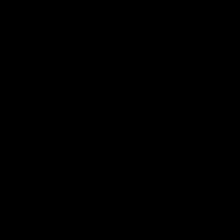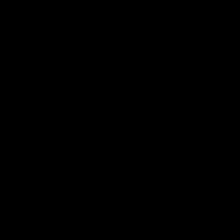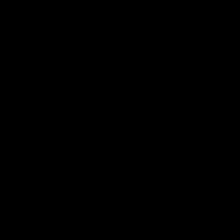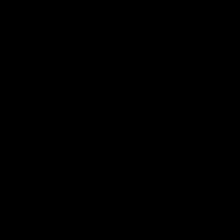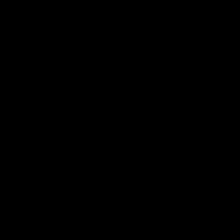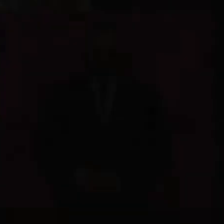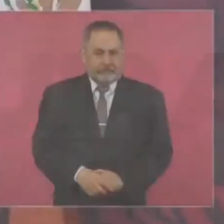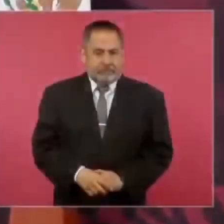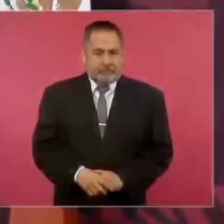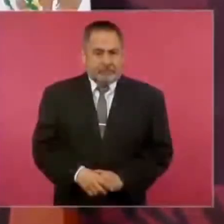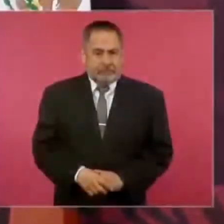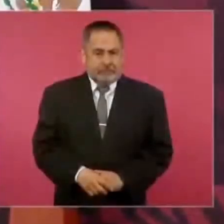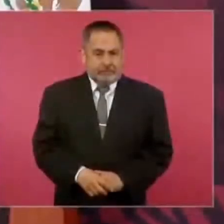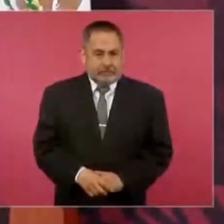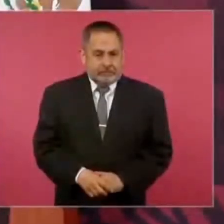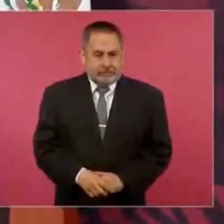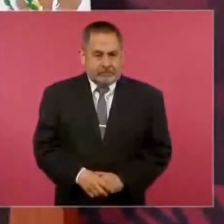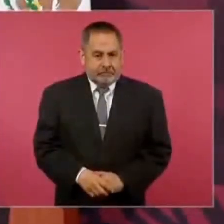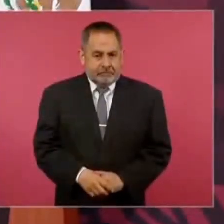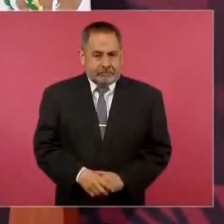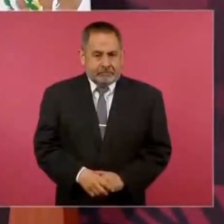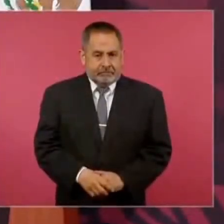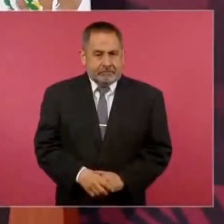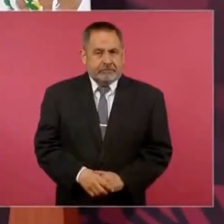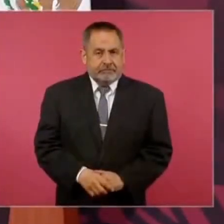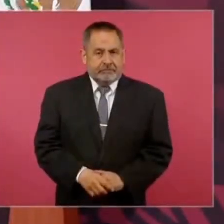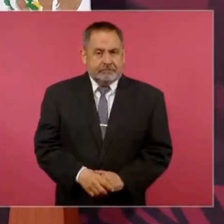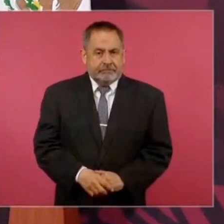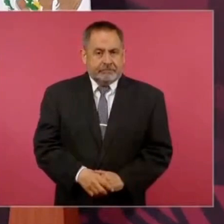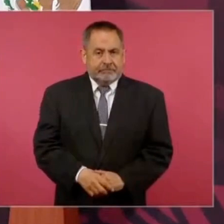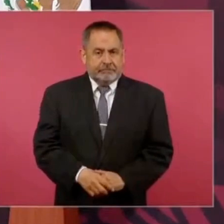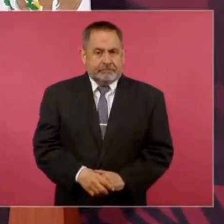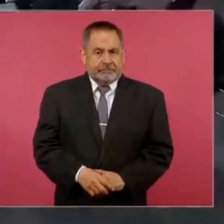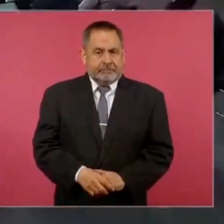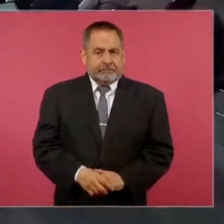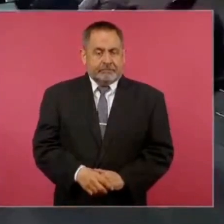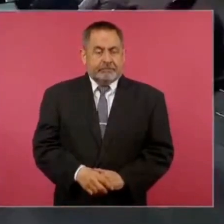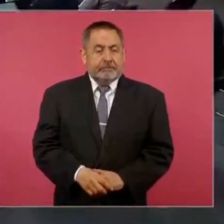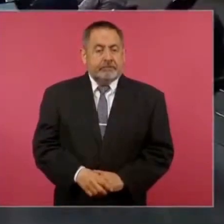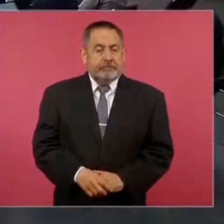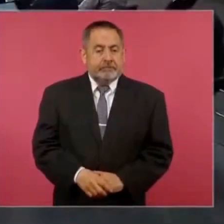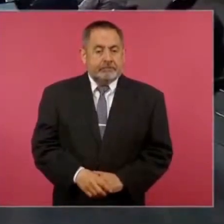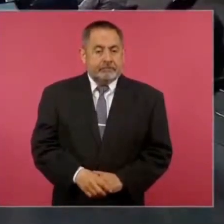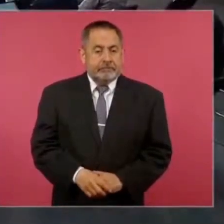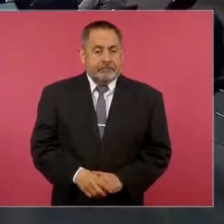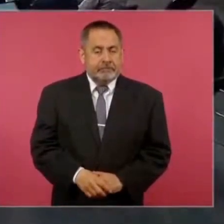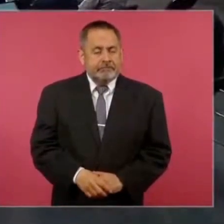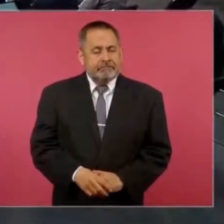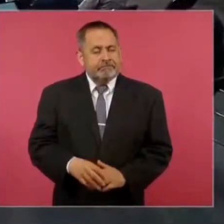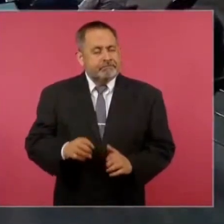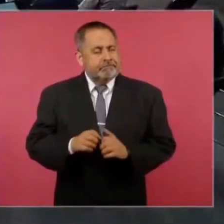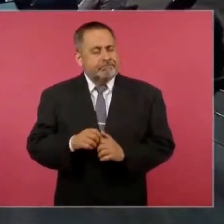Con el accidente